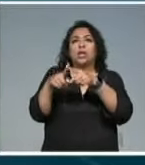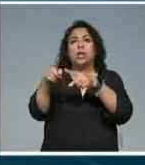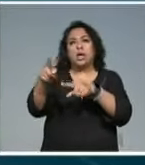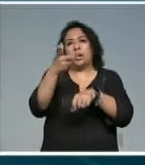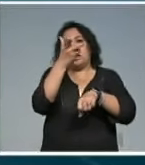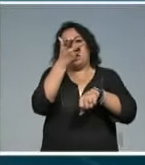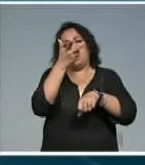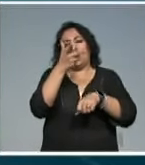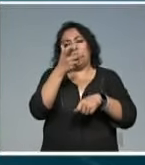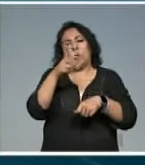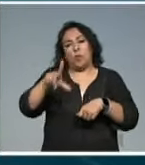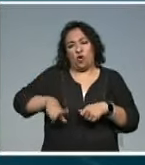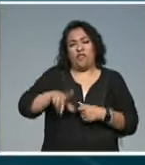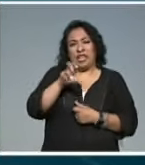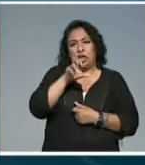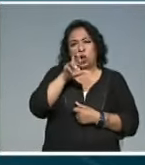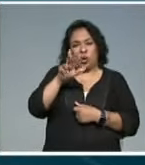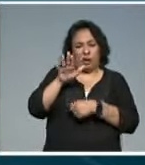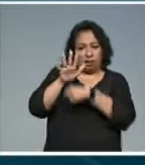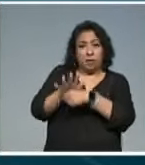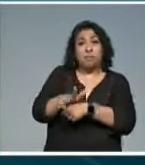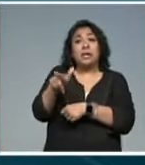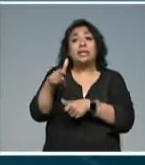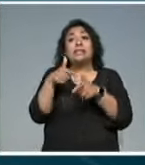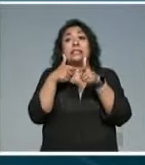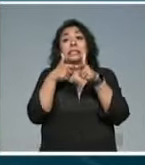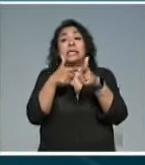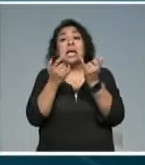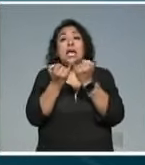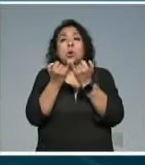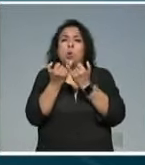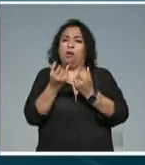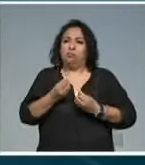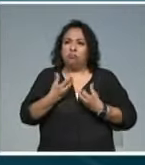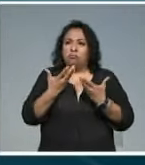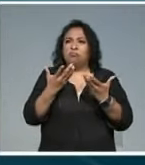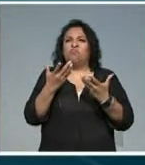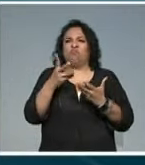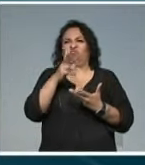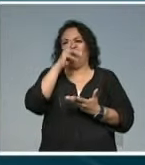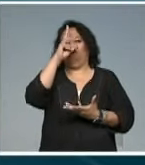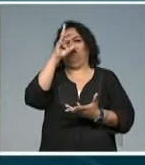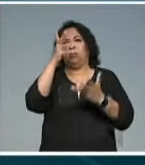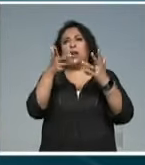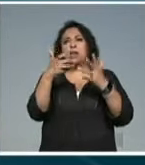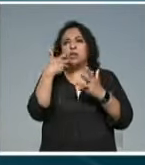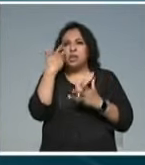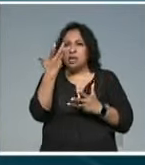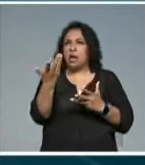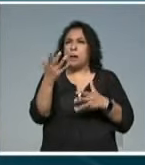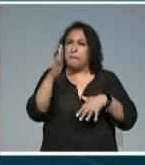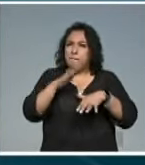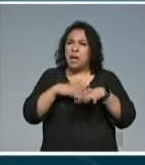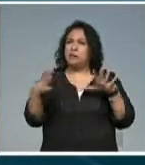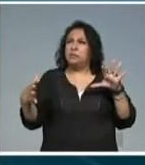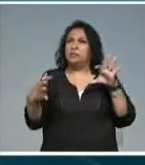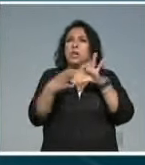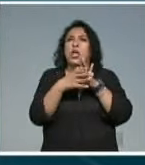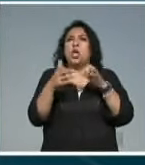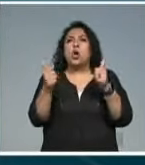del propio Estado ucraniano, mientras que estos siguen, por supuesto, manifestándose con violencia para tratar de generar mucho más